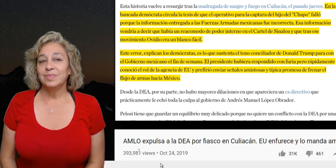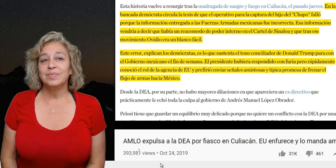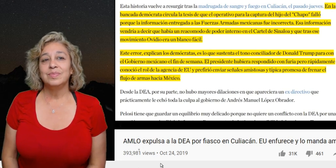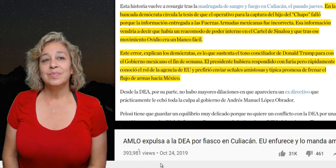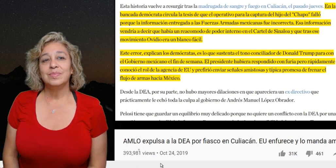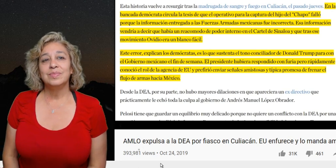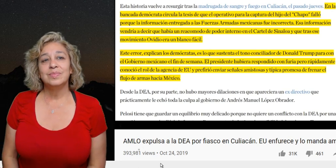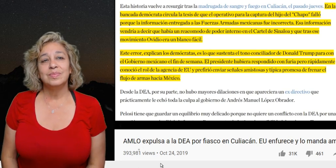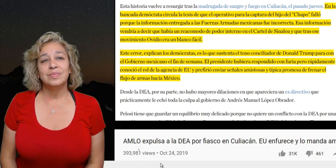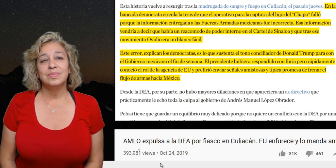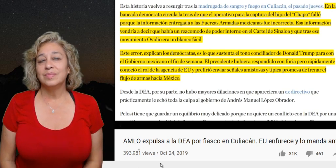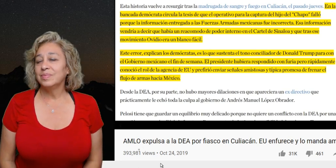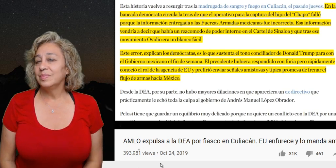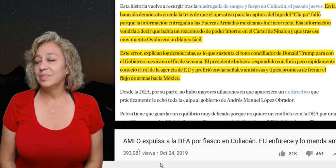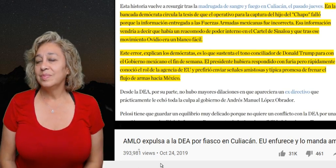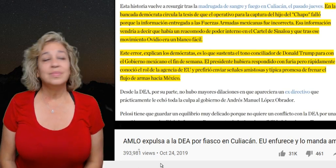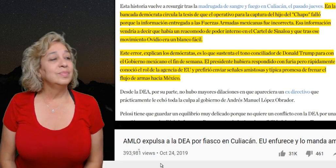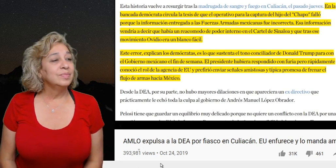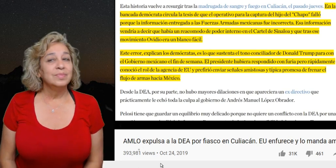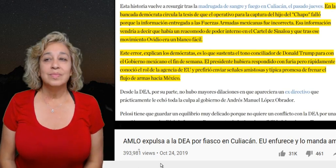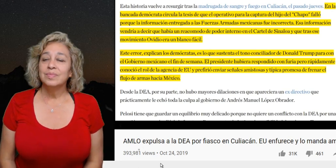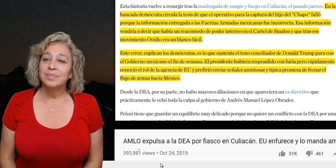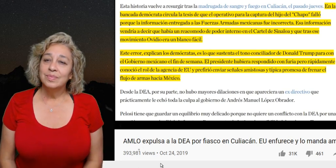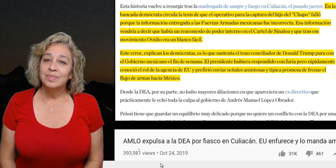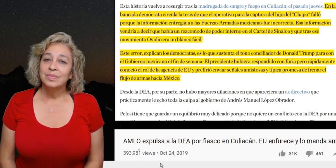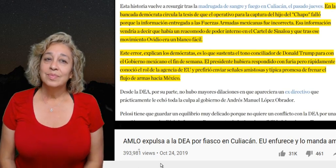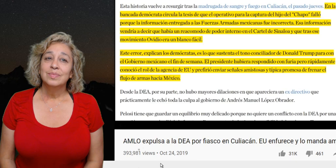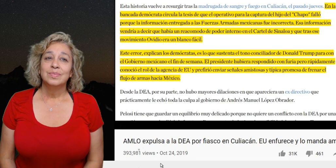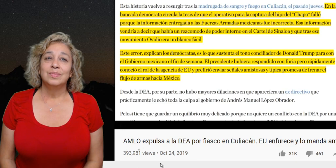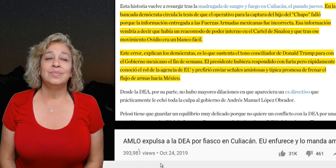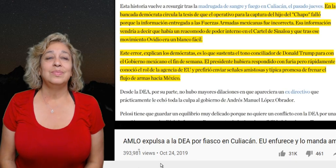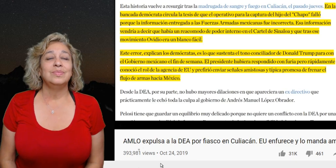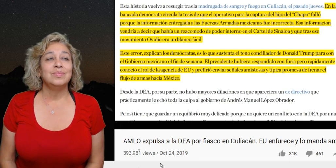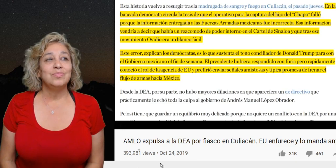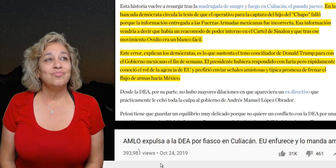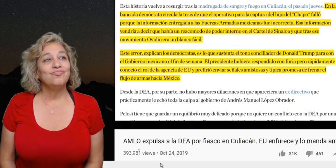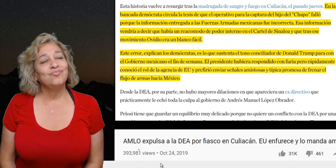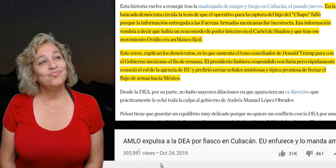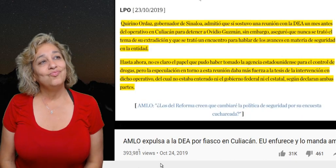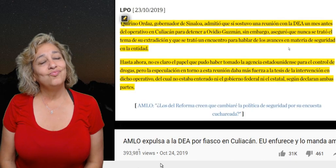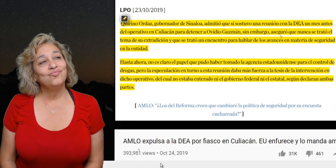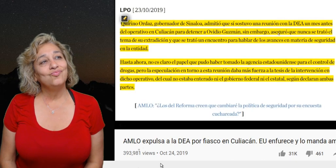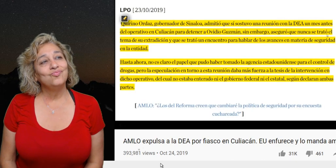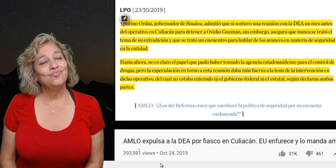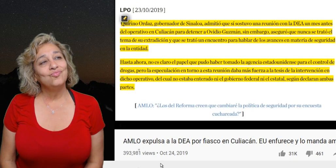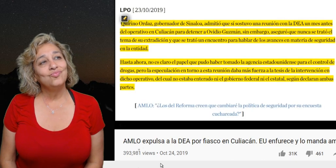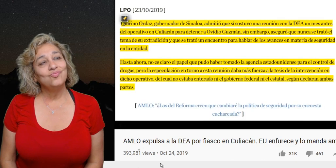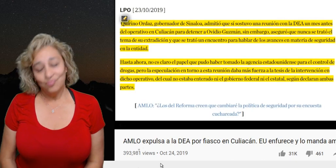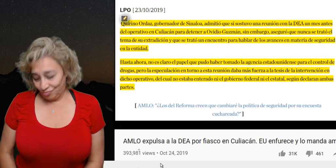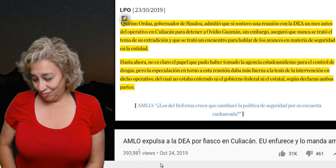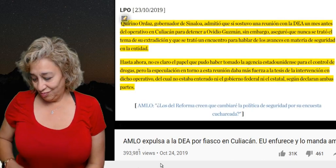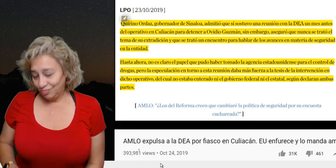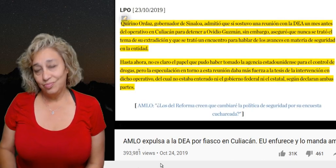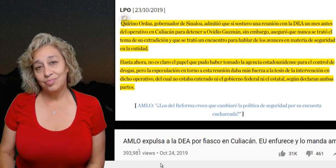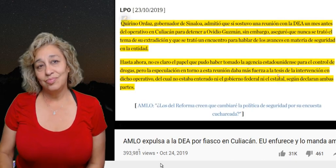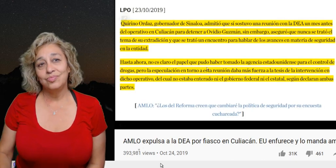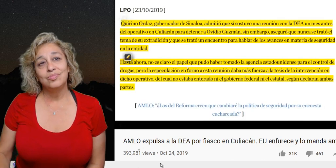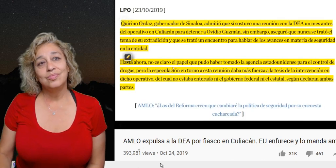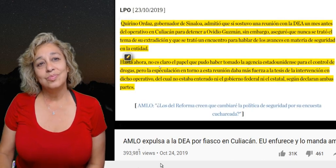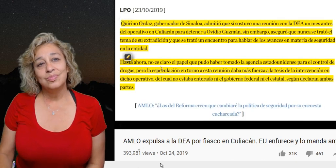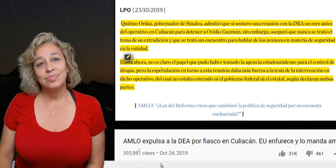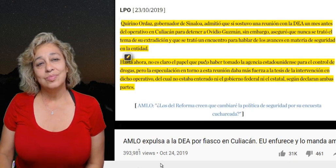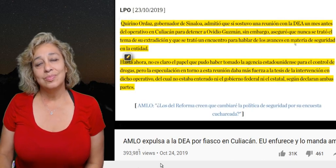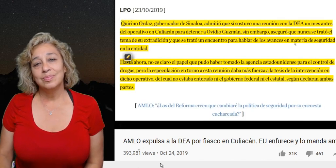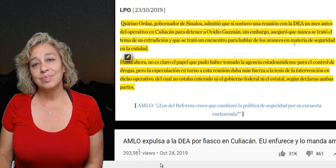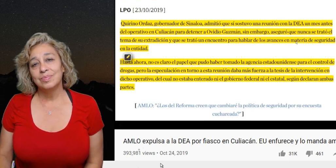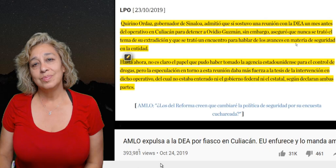recolección de información e inteligencia y se la proporcionó al gobierno mexicano. Pero no solo eso, también ha empezado a trascender